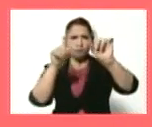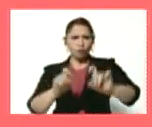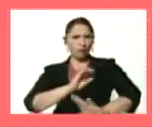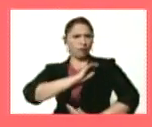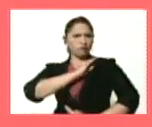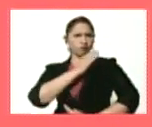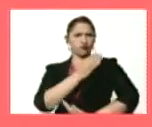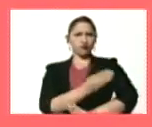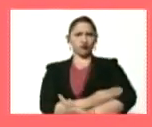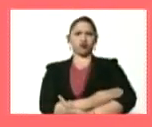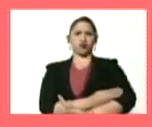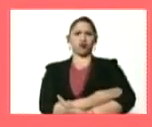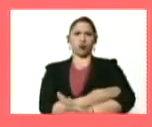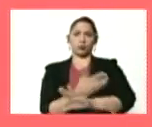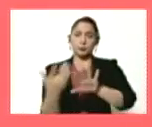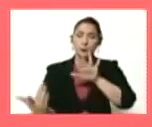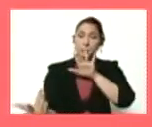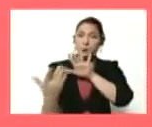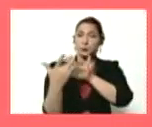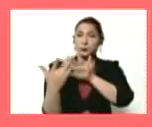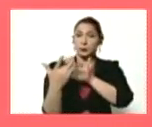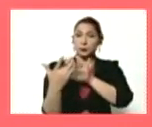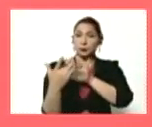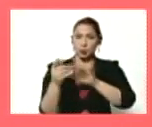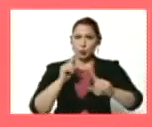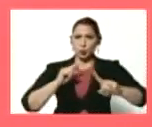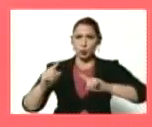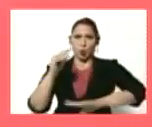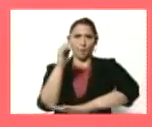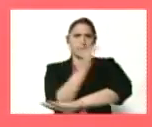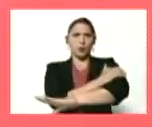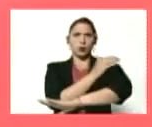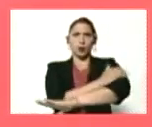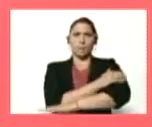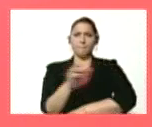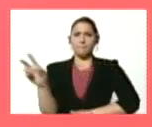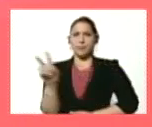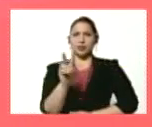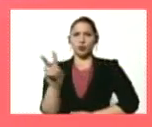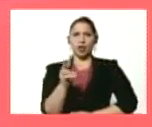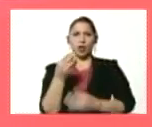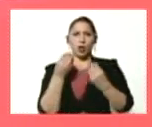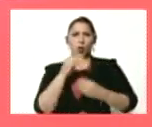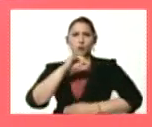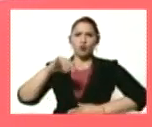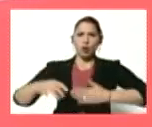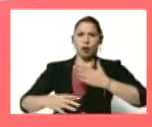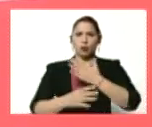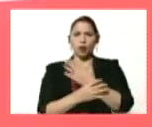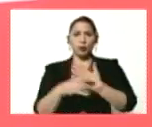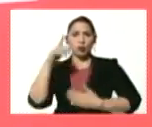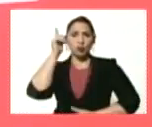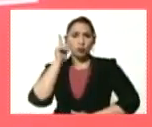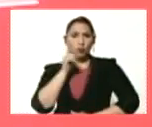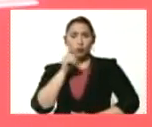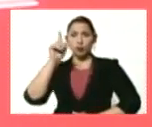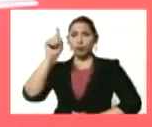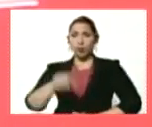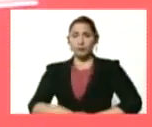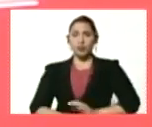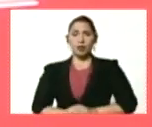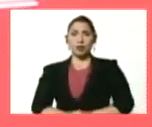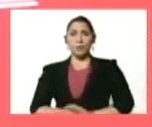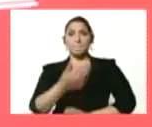contundentes del nexo directo entre actores de la derecha venezolana como Juan Guaidó, Leopoldo López, también